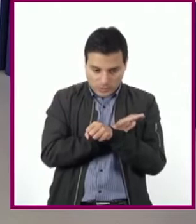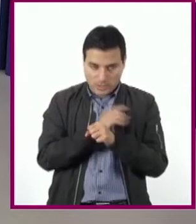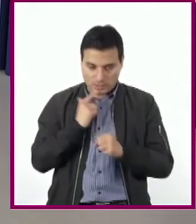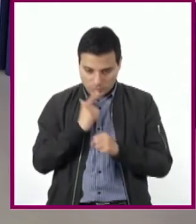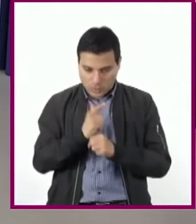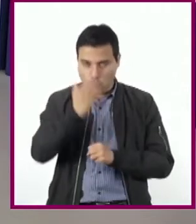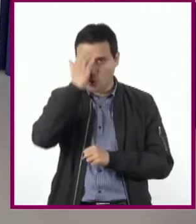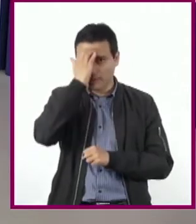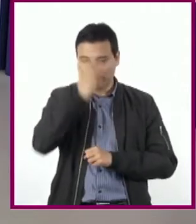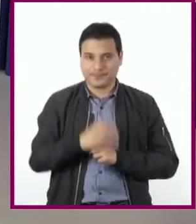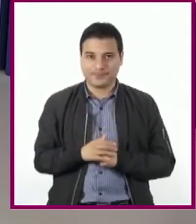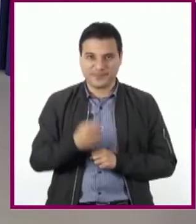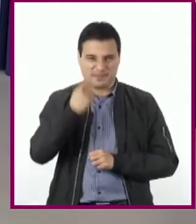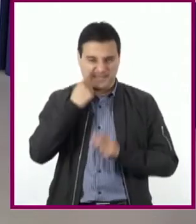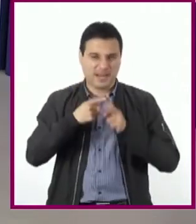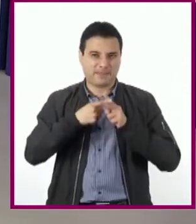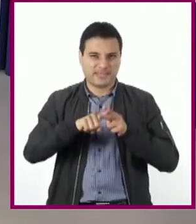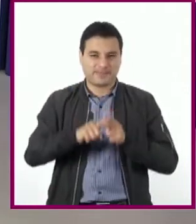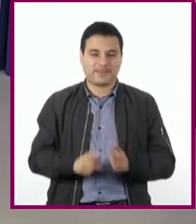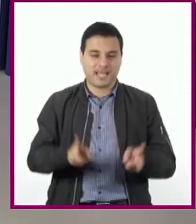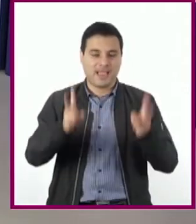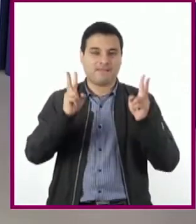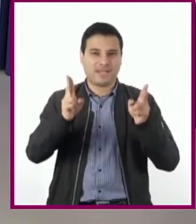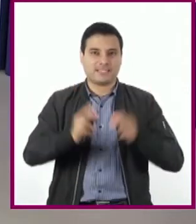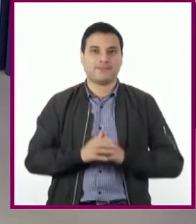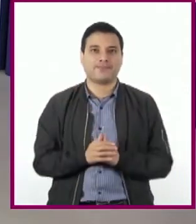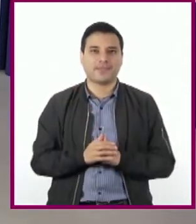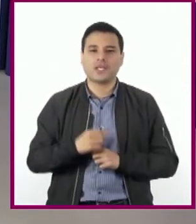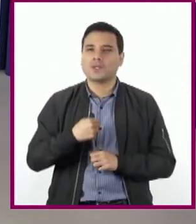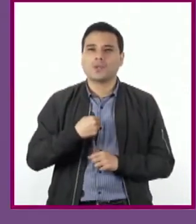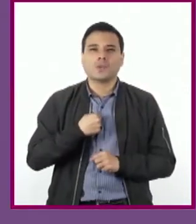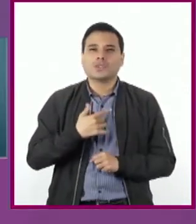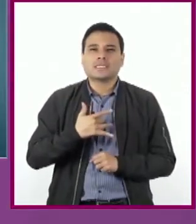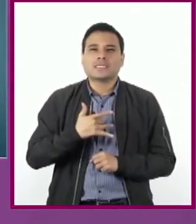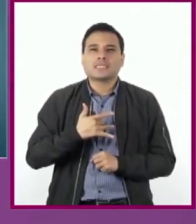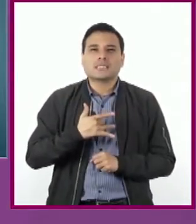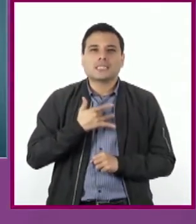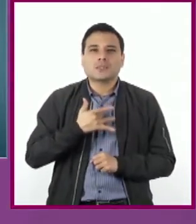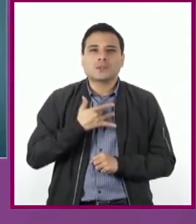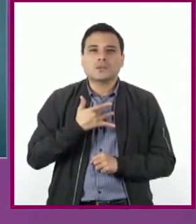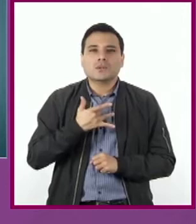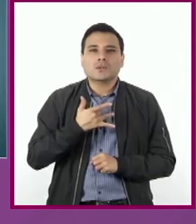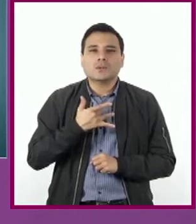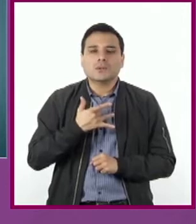distancia. Empecemos con la frase, me hace sentir.